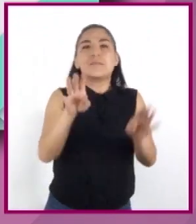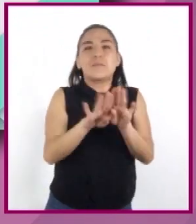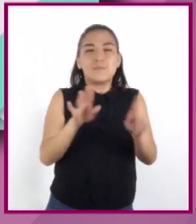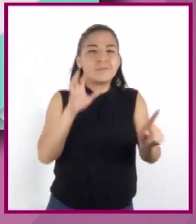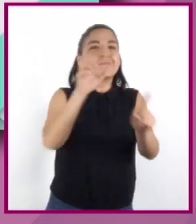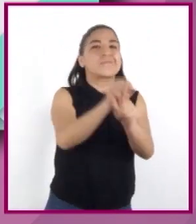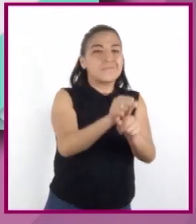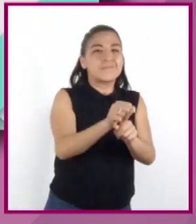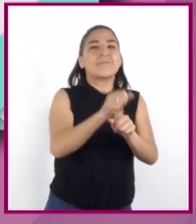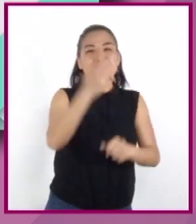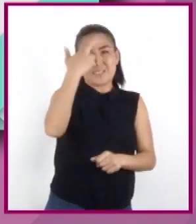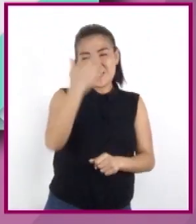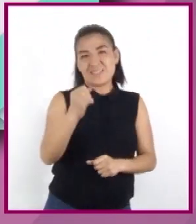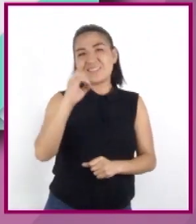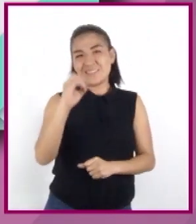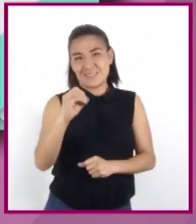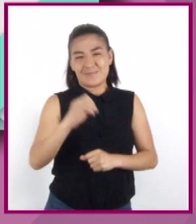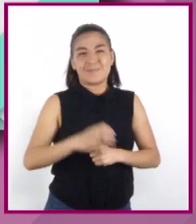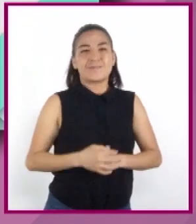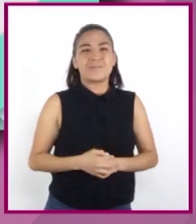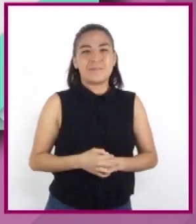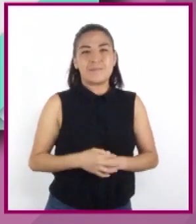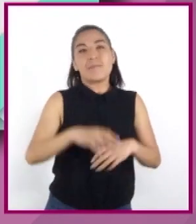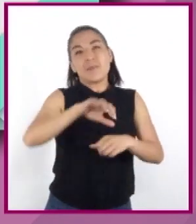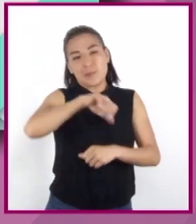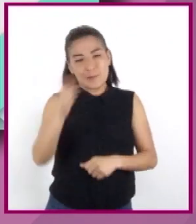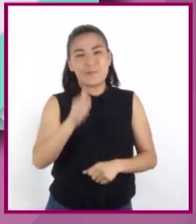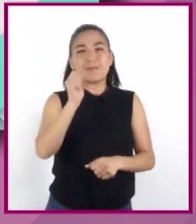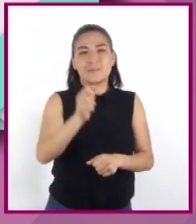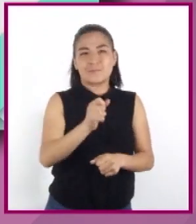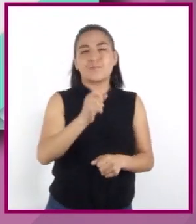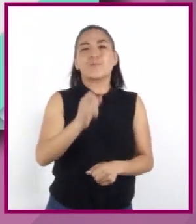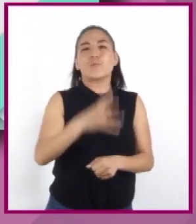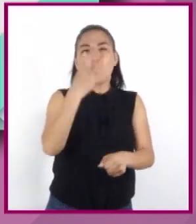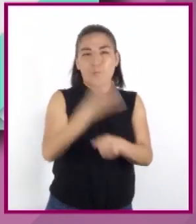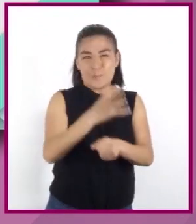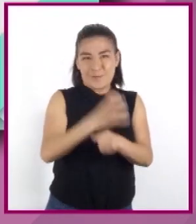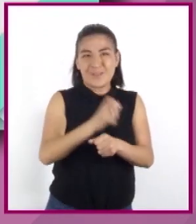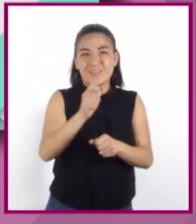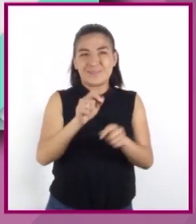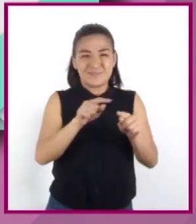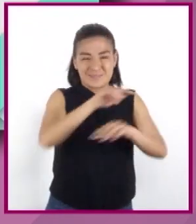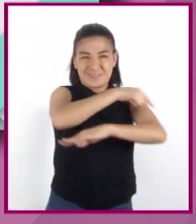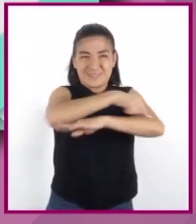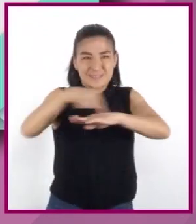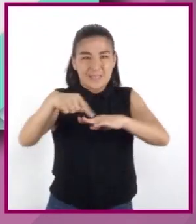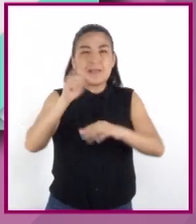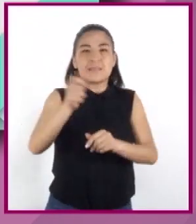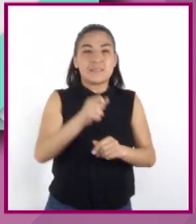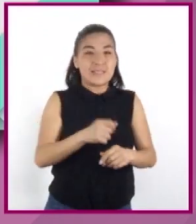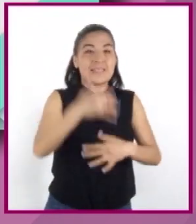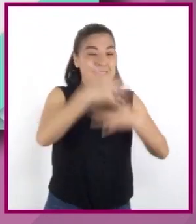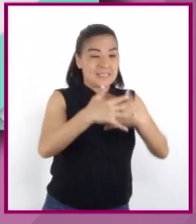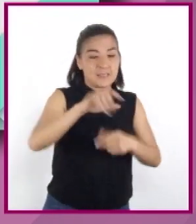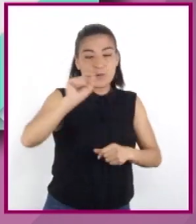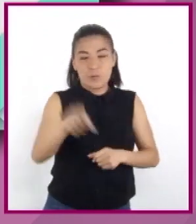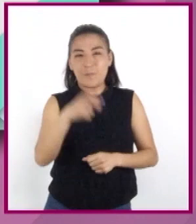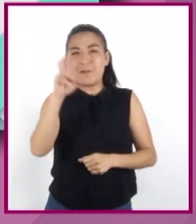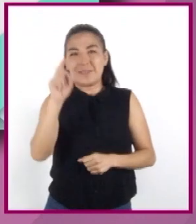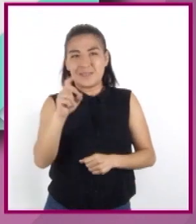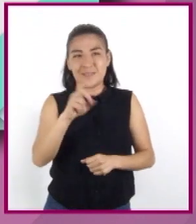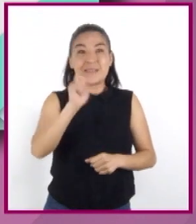una razón de 0. Por otro lado, la cuarta coordenada es 15,30 y la